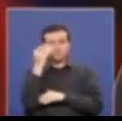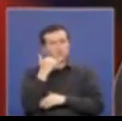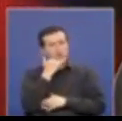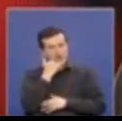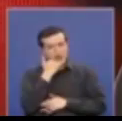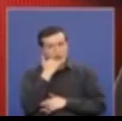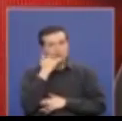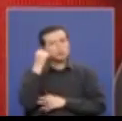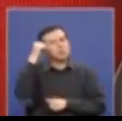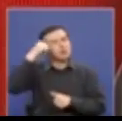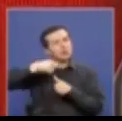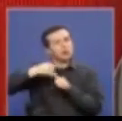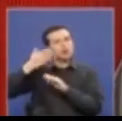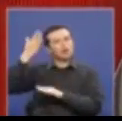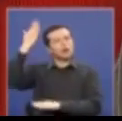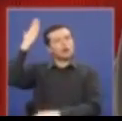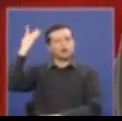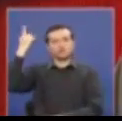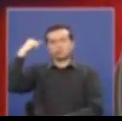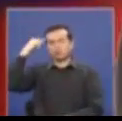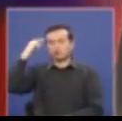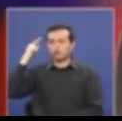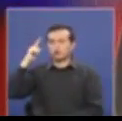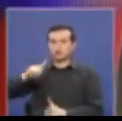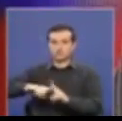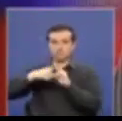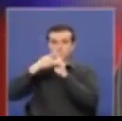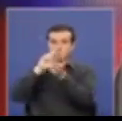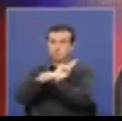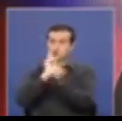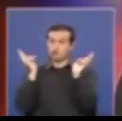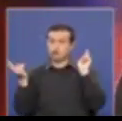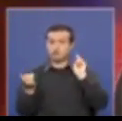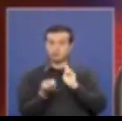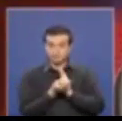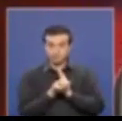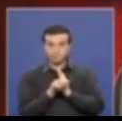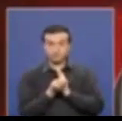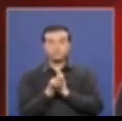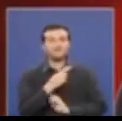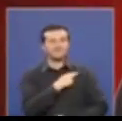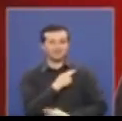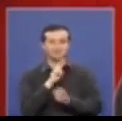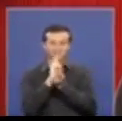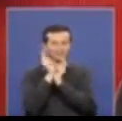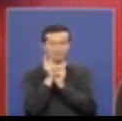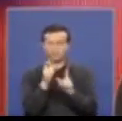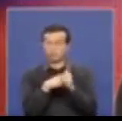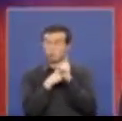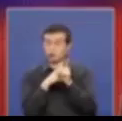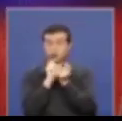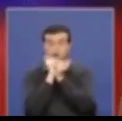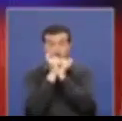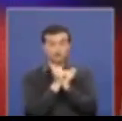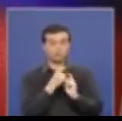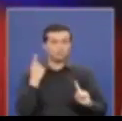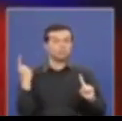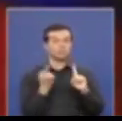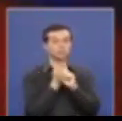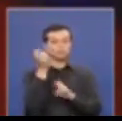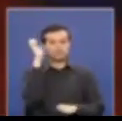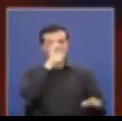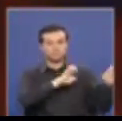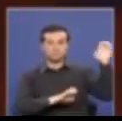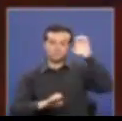acuerdo cuando llegué al gobierno, empezamos las reformas universitarias urgentes, hubo la primera